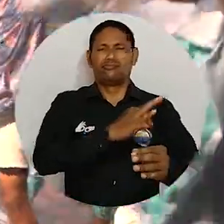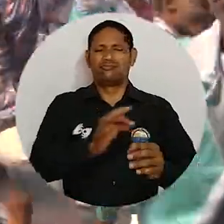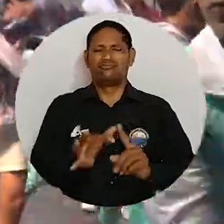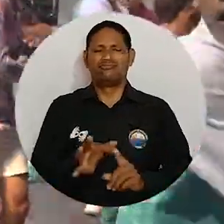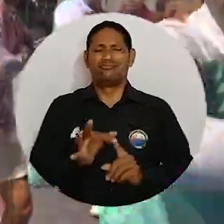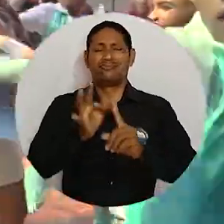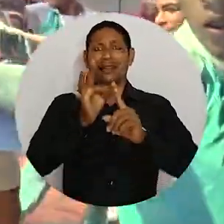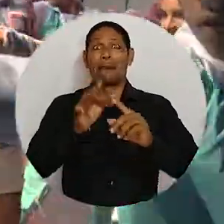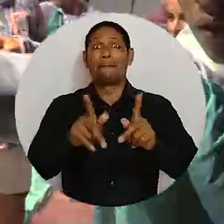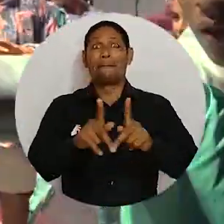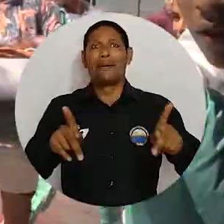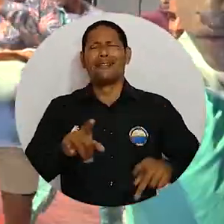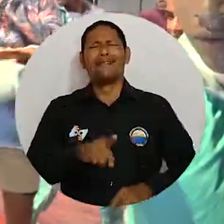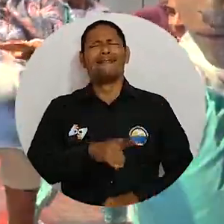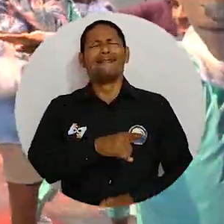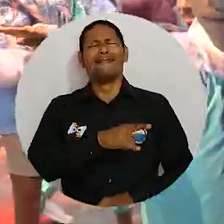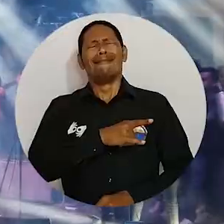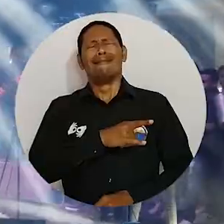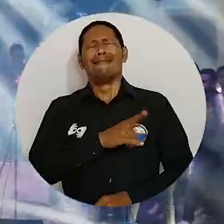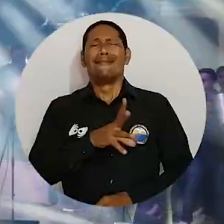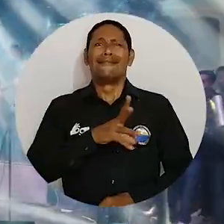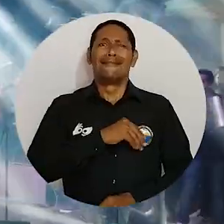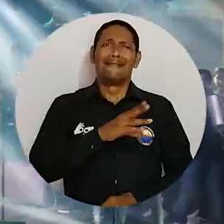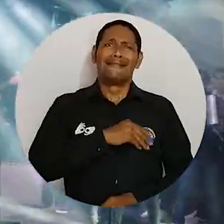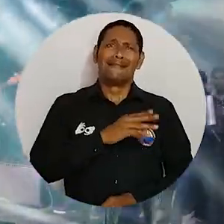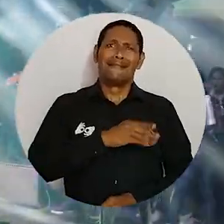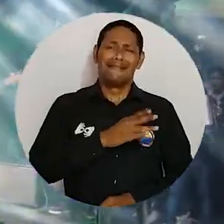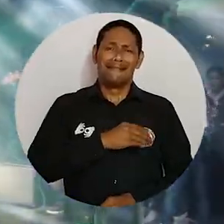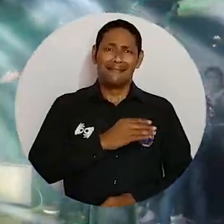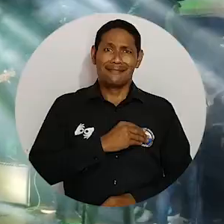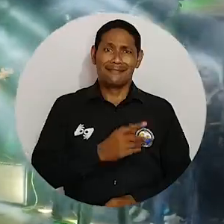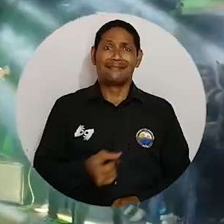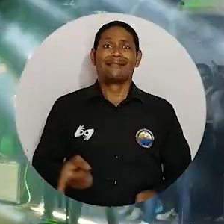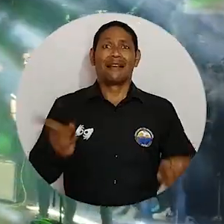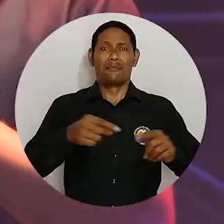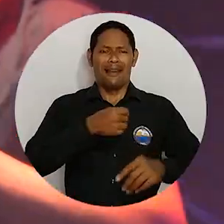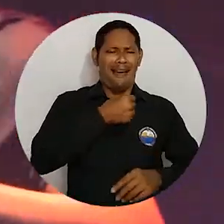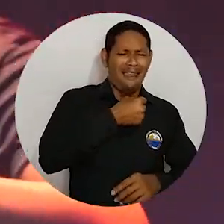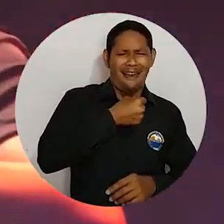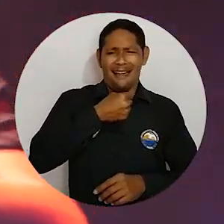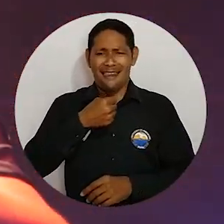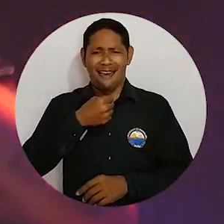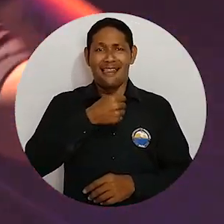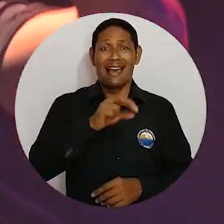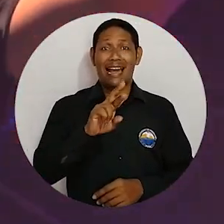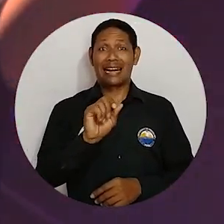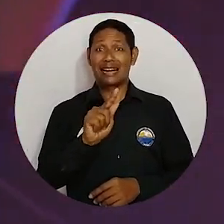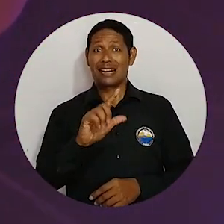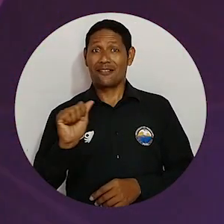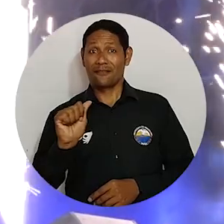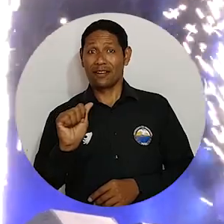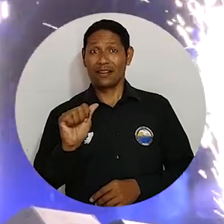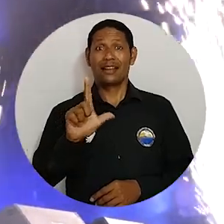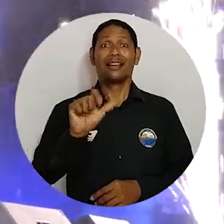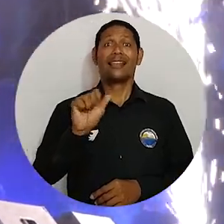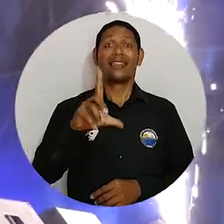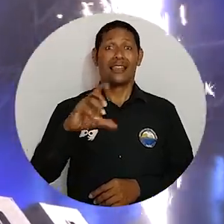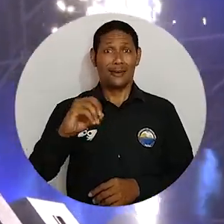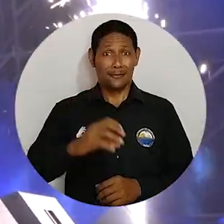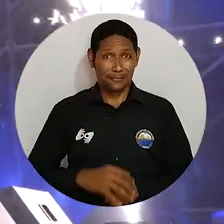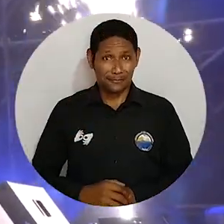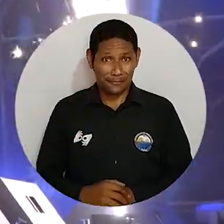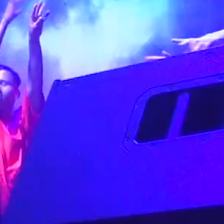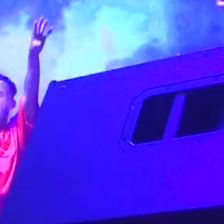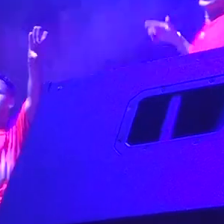La serenata dedicada a Unimagdalena conmovió los corazones del público, que también se regocijó con el concierto que ofrecieron los cantantes